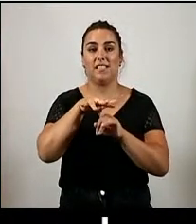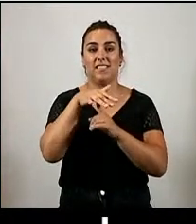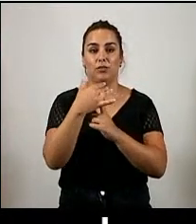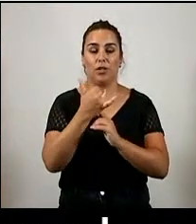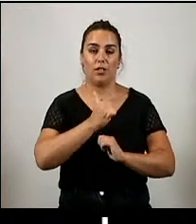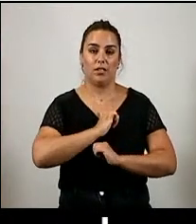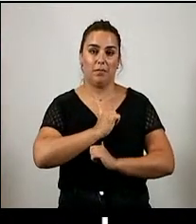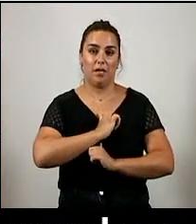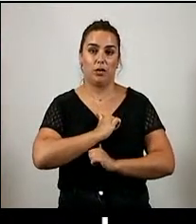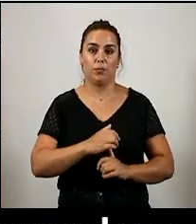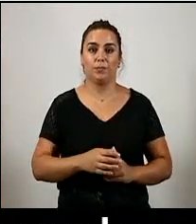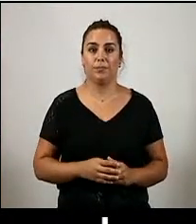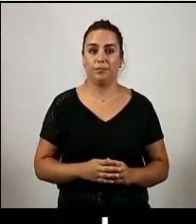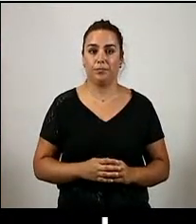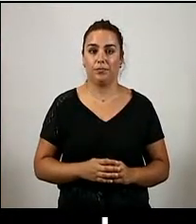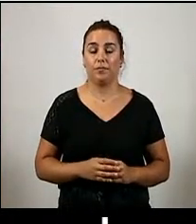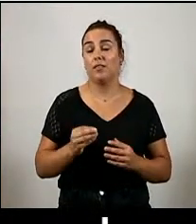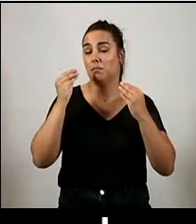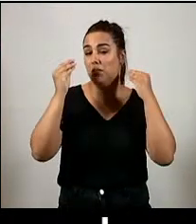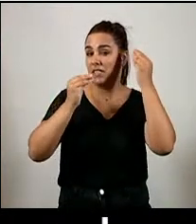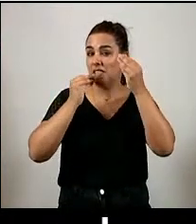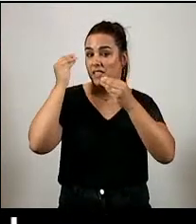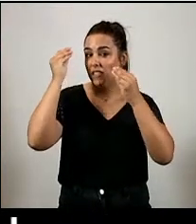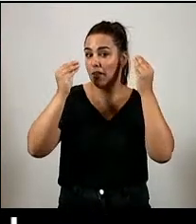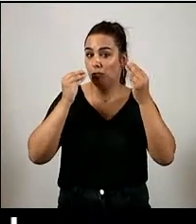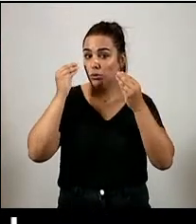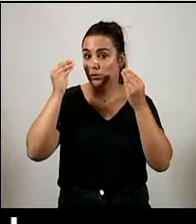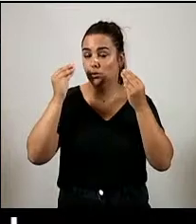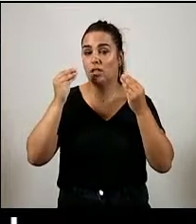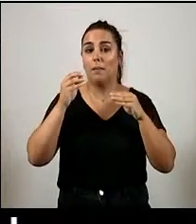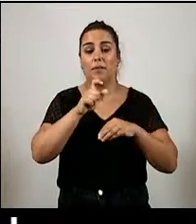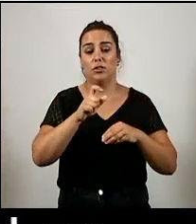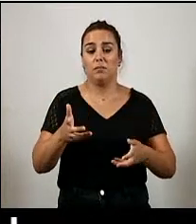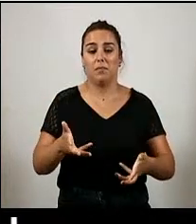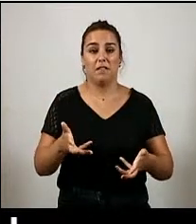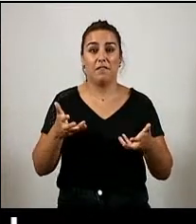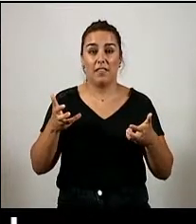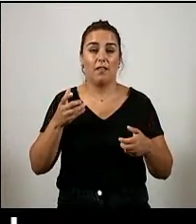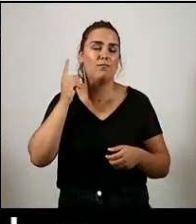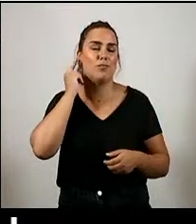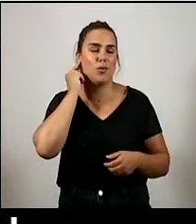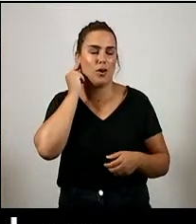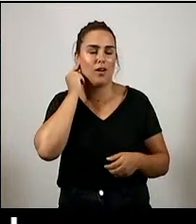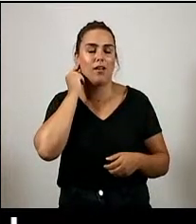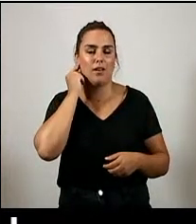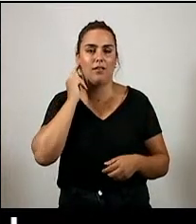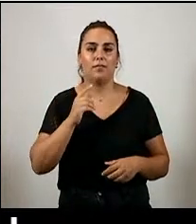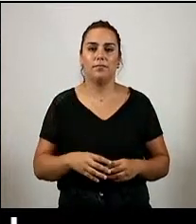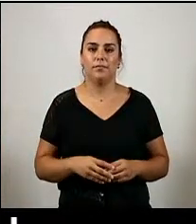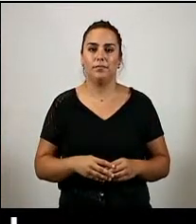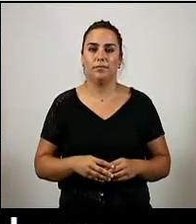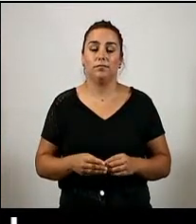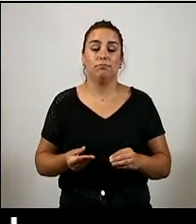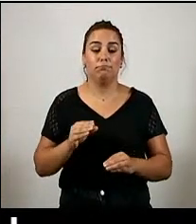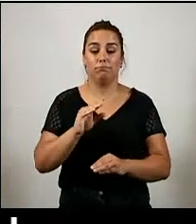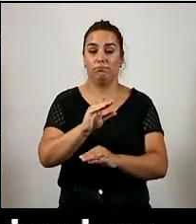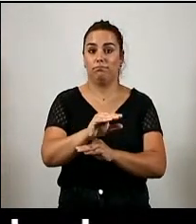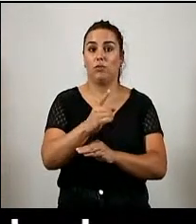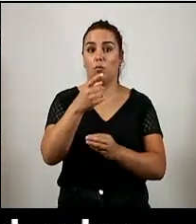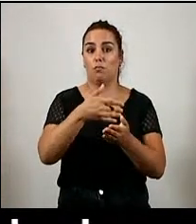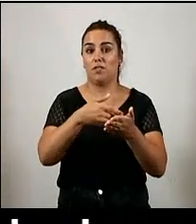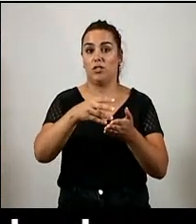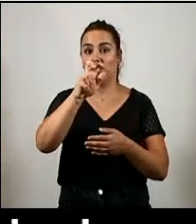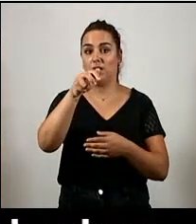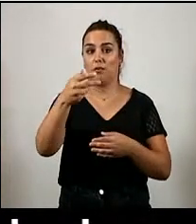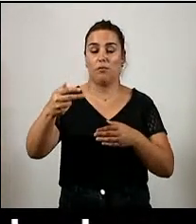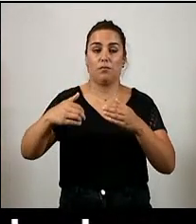desempleo. Se espera que al menos la mitad de los beneficiarios sean mujeres. Invertimos más de 1 millón de